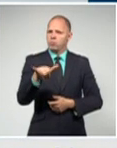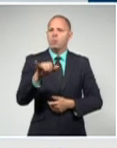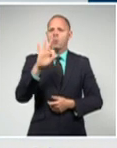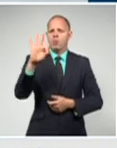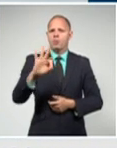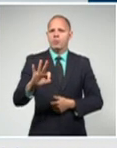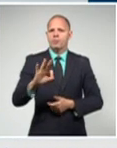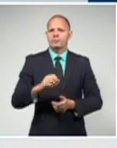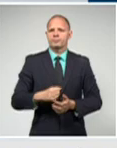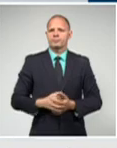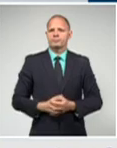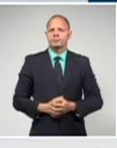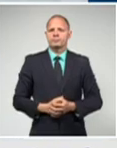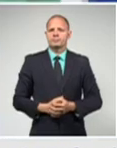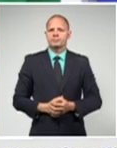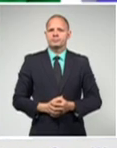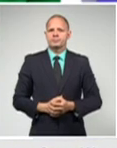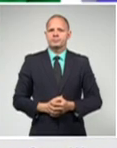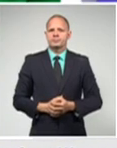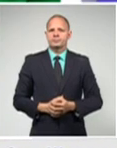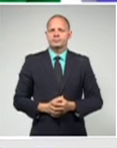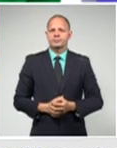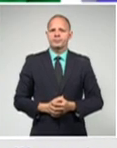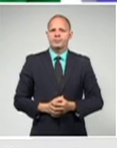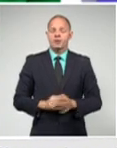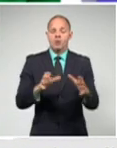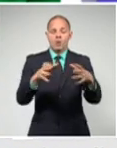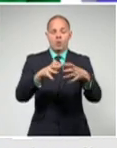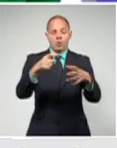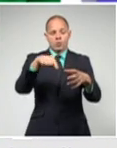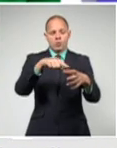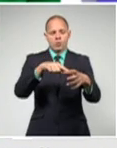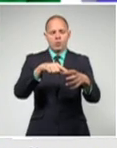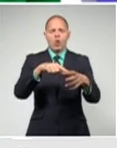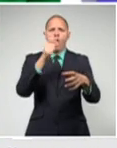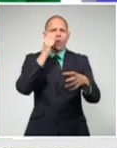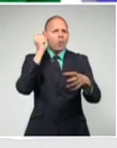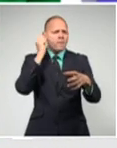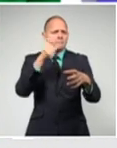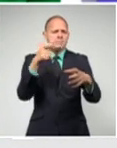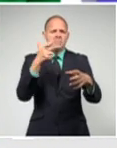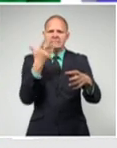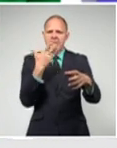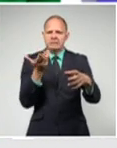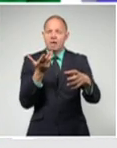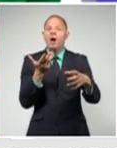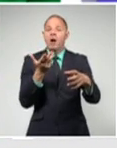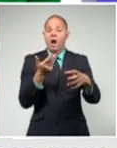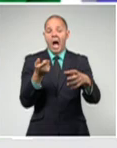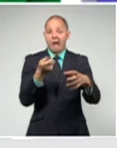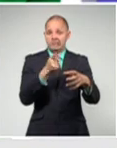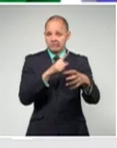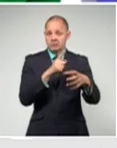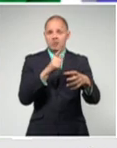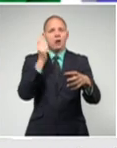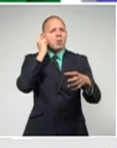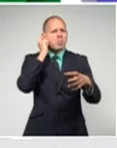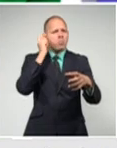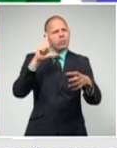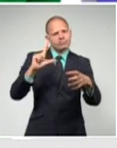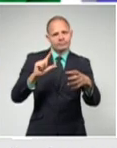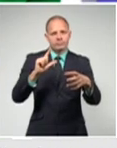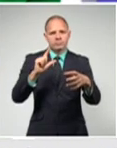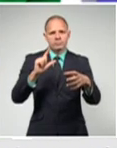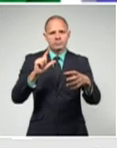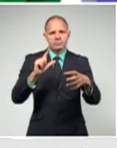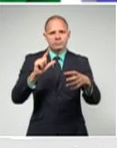El sexo femenino ayer con el 47,9%, y en el acumulado el